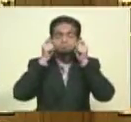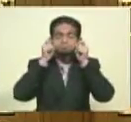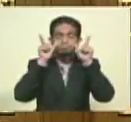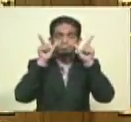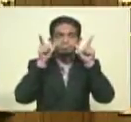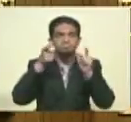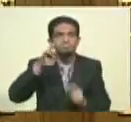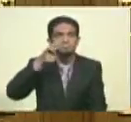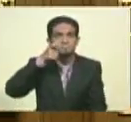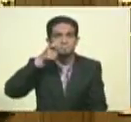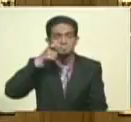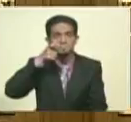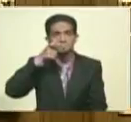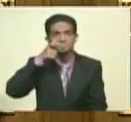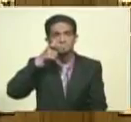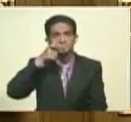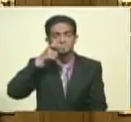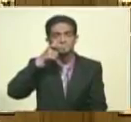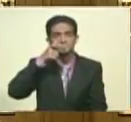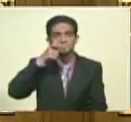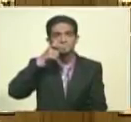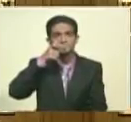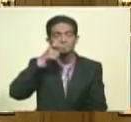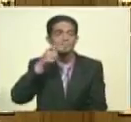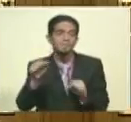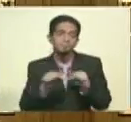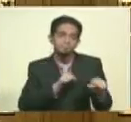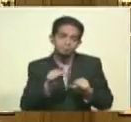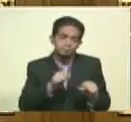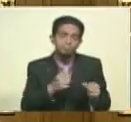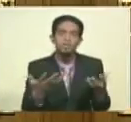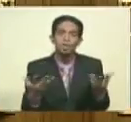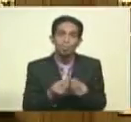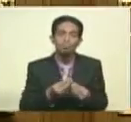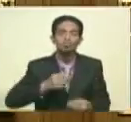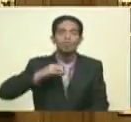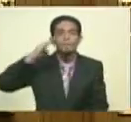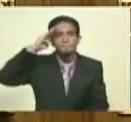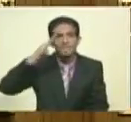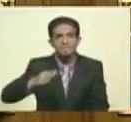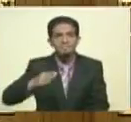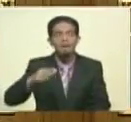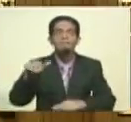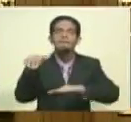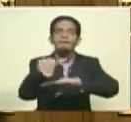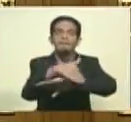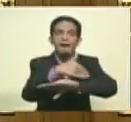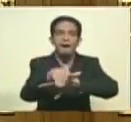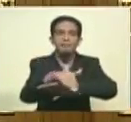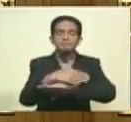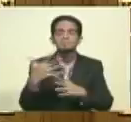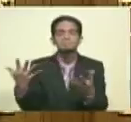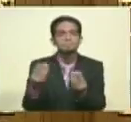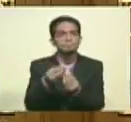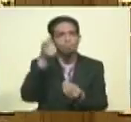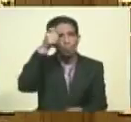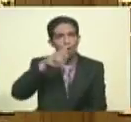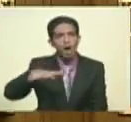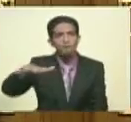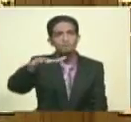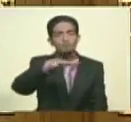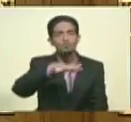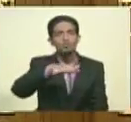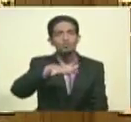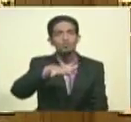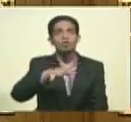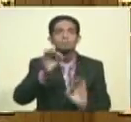todas, consolidando movimiento cívico-militar en la calle, con nuestro pueblo, consolidando